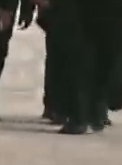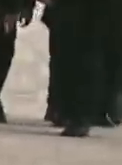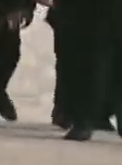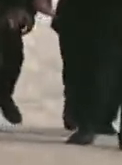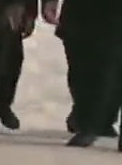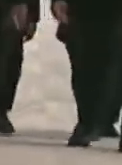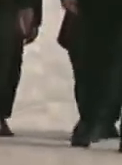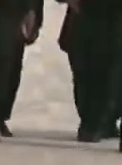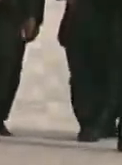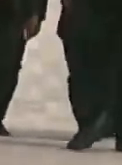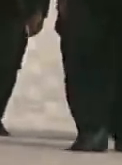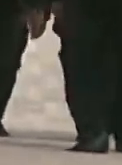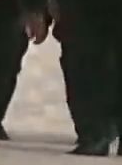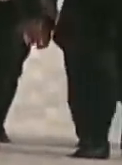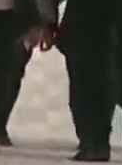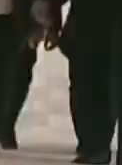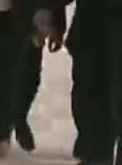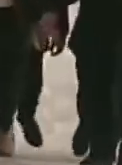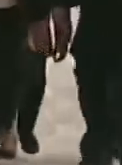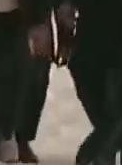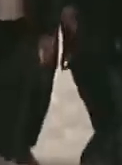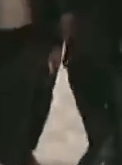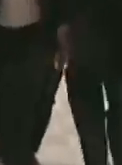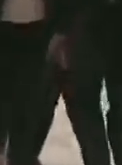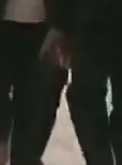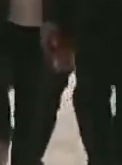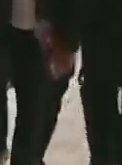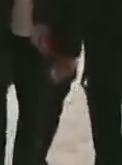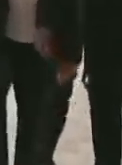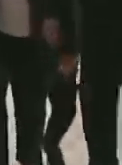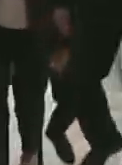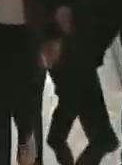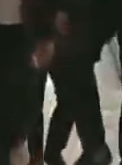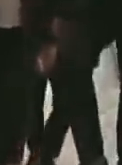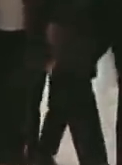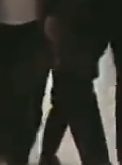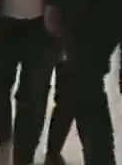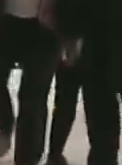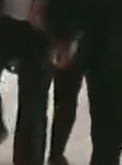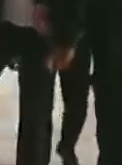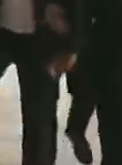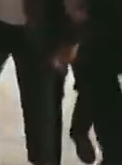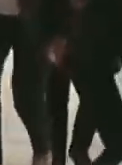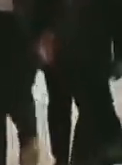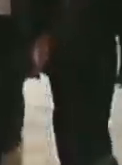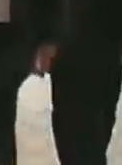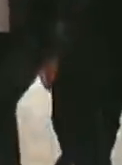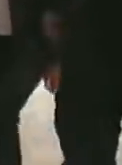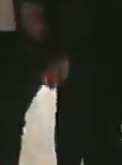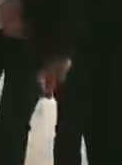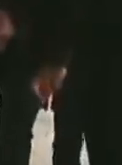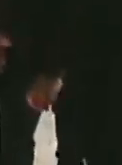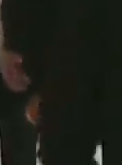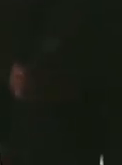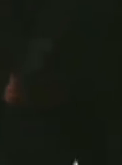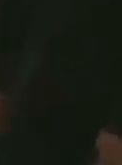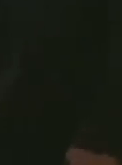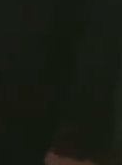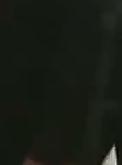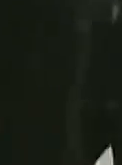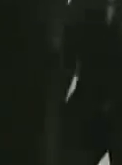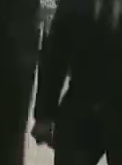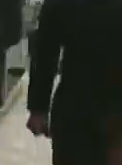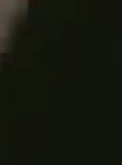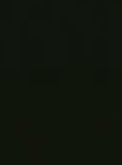en compañía de la primera combatiente Cilia Flores, de la vicepresidenta ejecutiva de la República Delcy Rodríguez y del